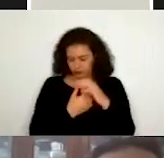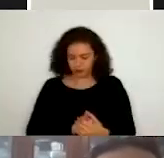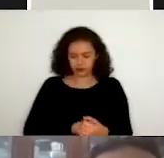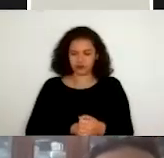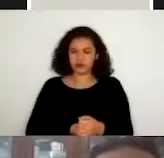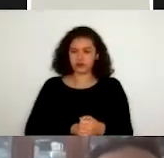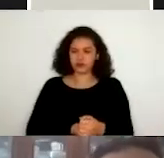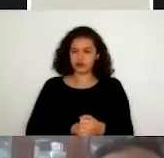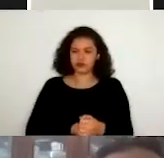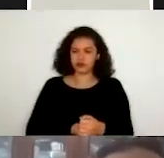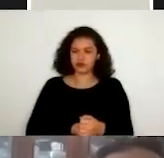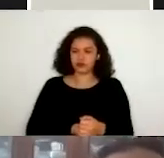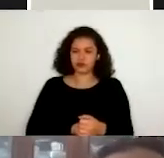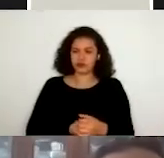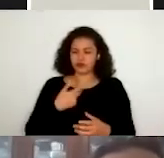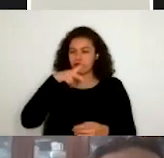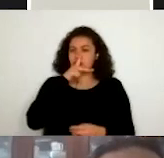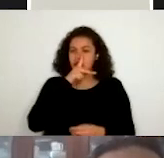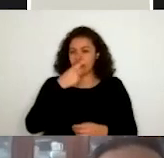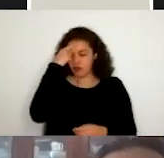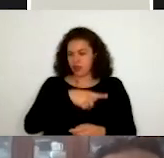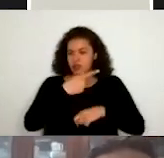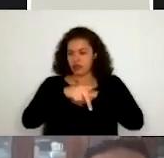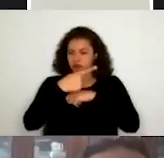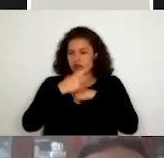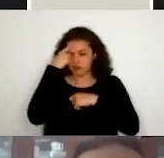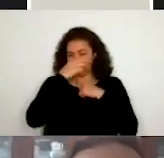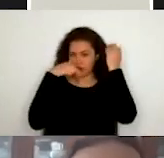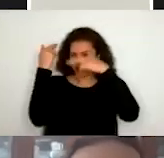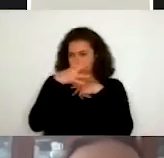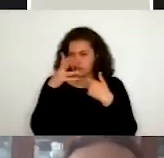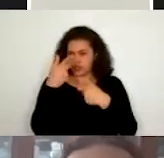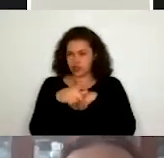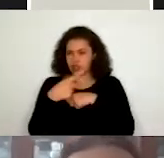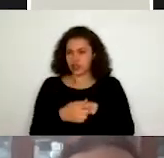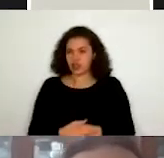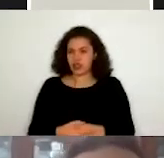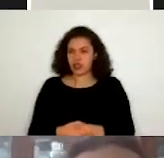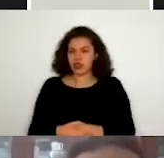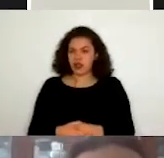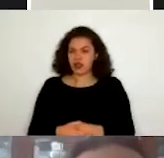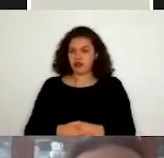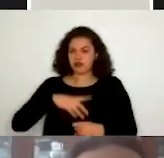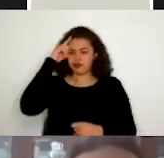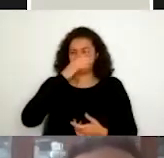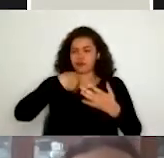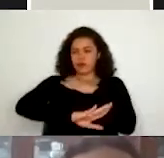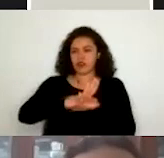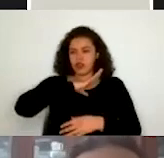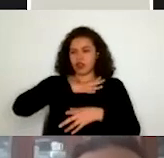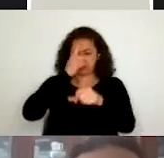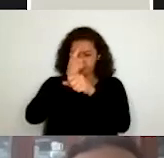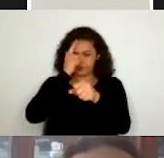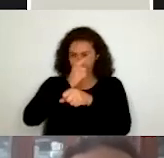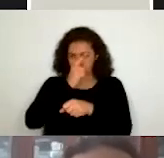¿Qué dicen los términos de referencia del análisis de riesgos? A través de este análisis se identificarán los riesgos